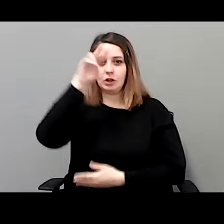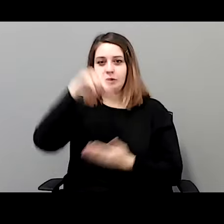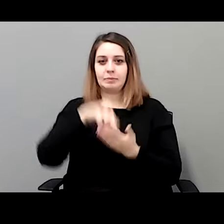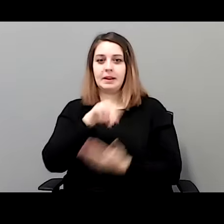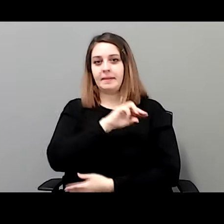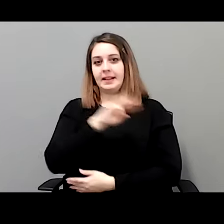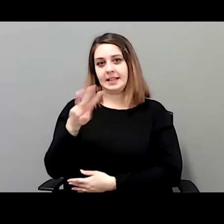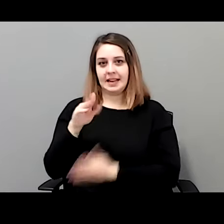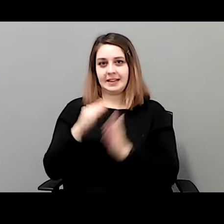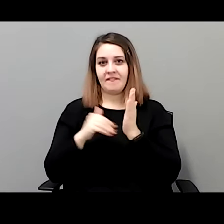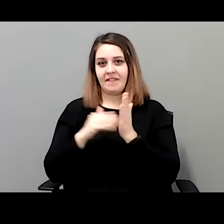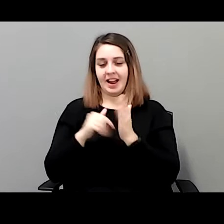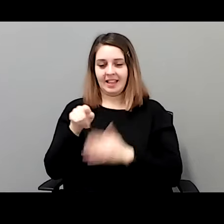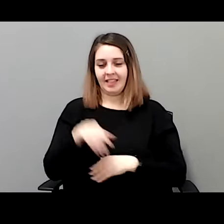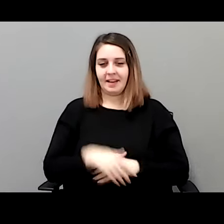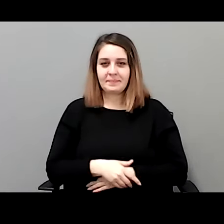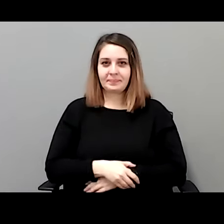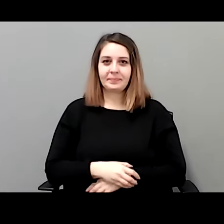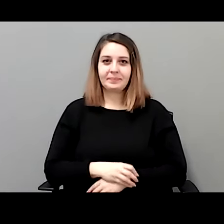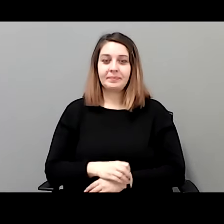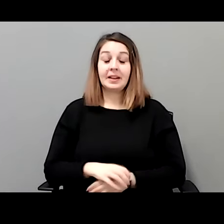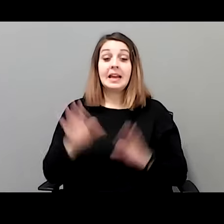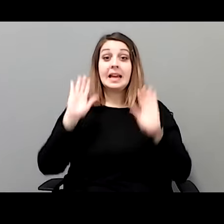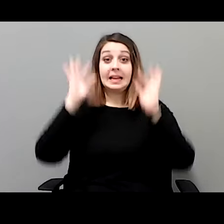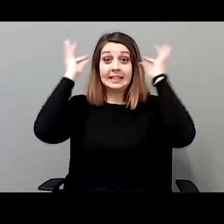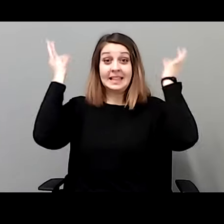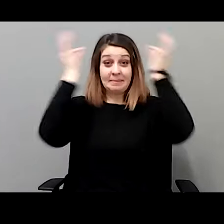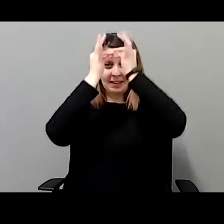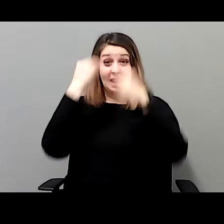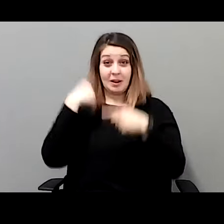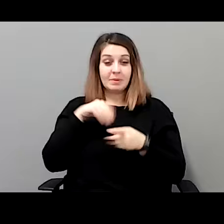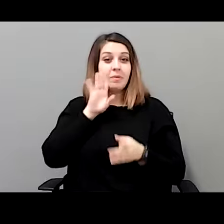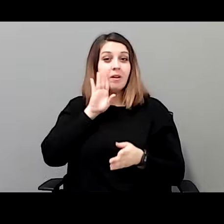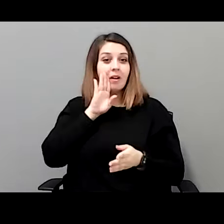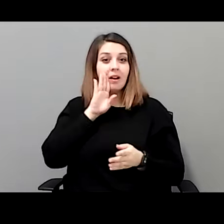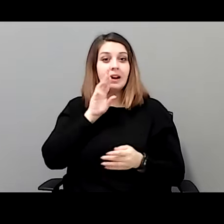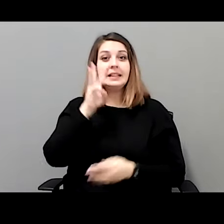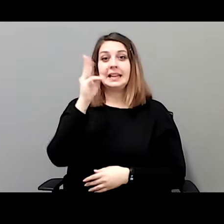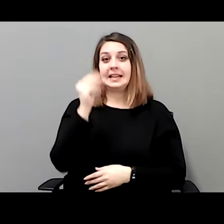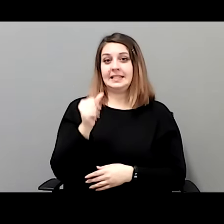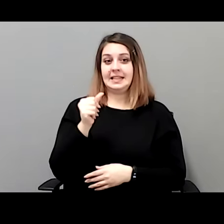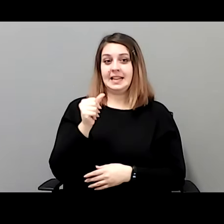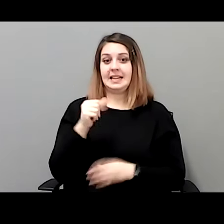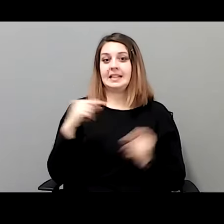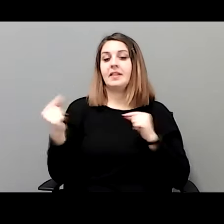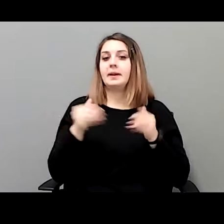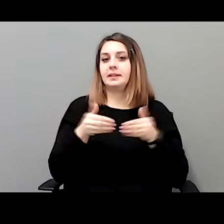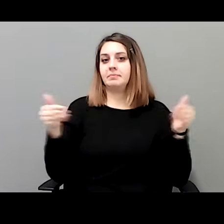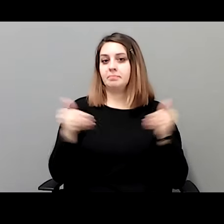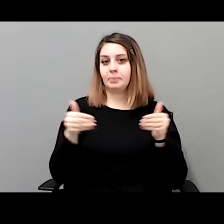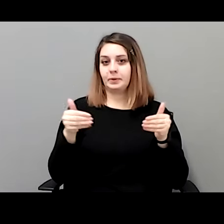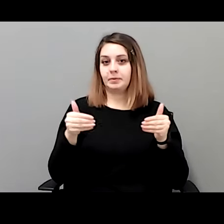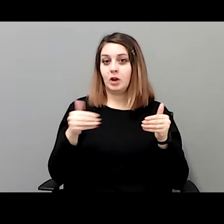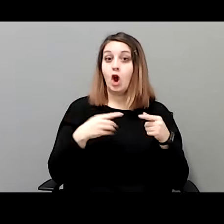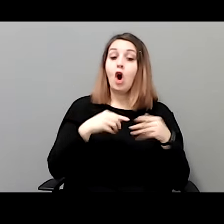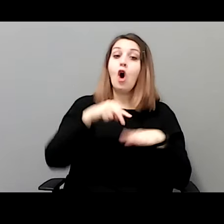en Valencia. Este seminario, como os decía, inaugura 3 días de debate, ¿no? Entre lo online